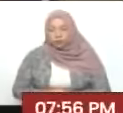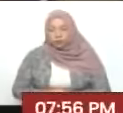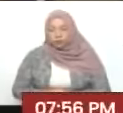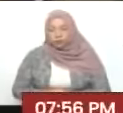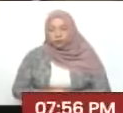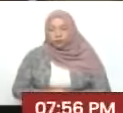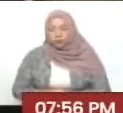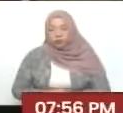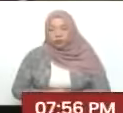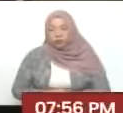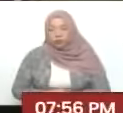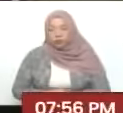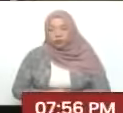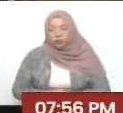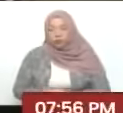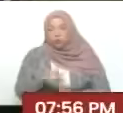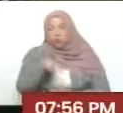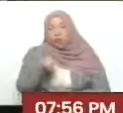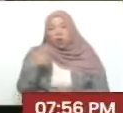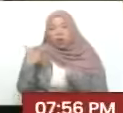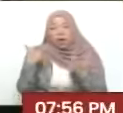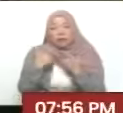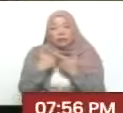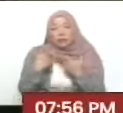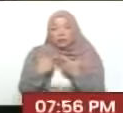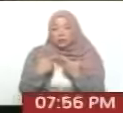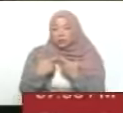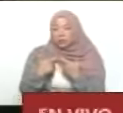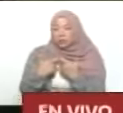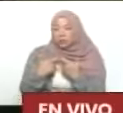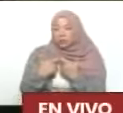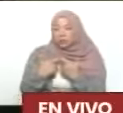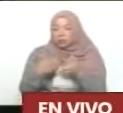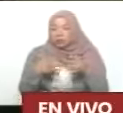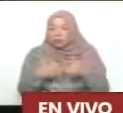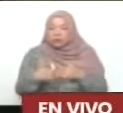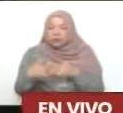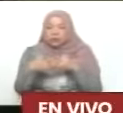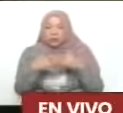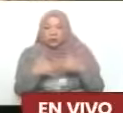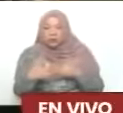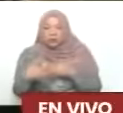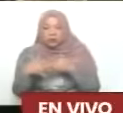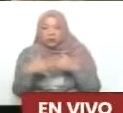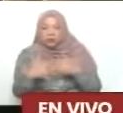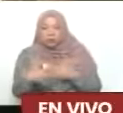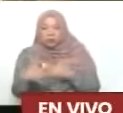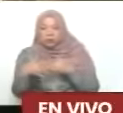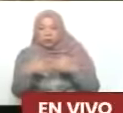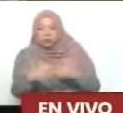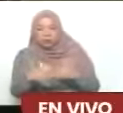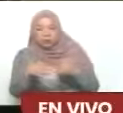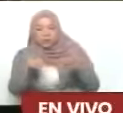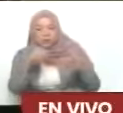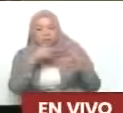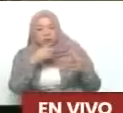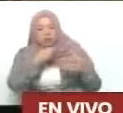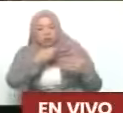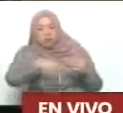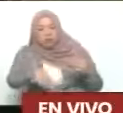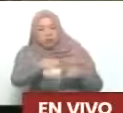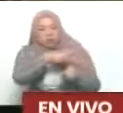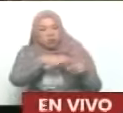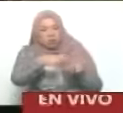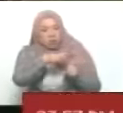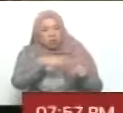Tengo que ver con lo de la guerra. Vamos a ver, Estados Unidos está en decadencia. Yo le invito a la gente que